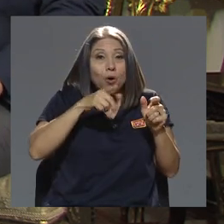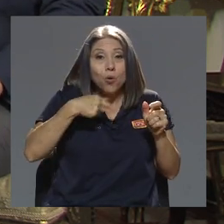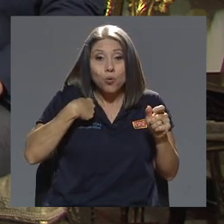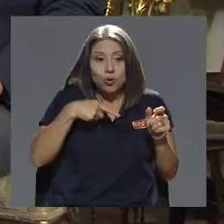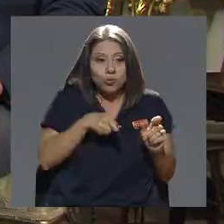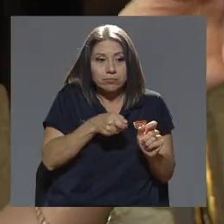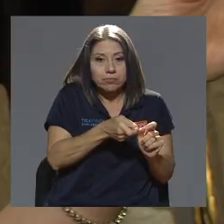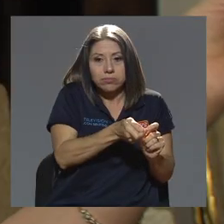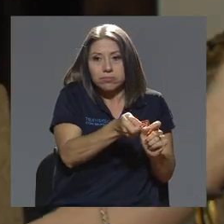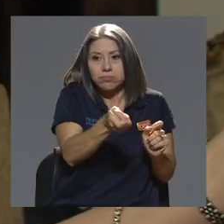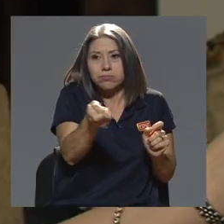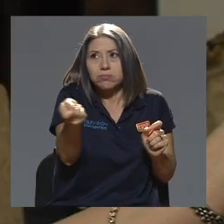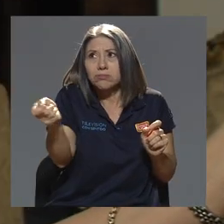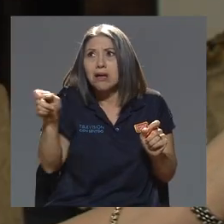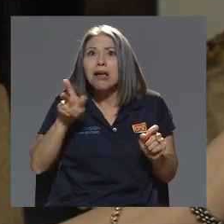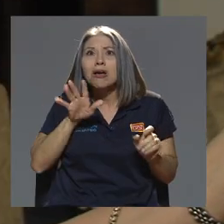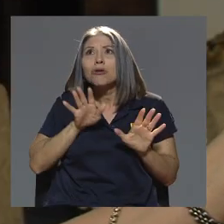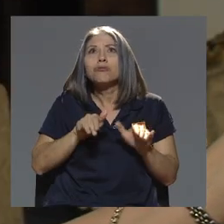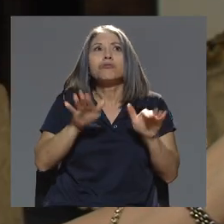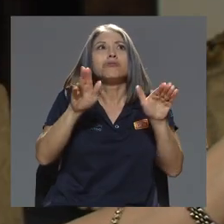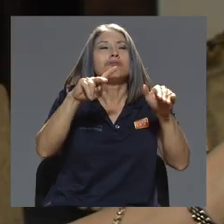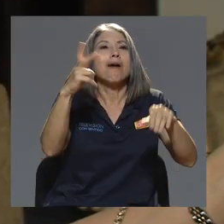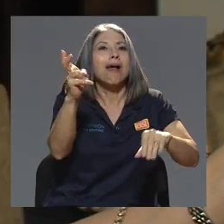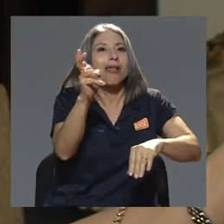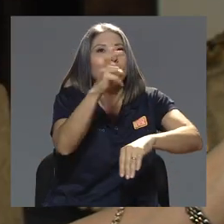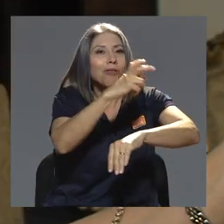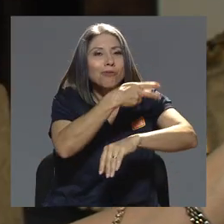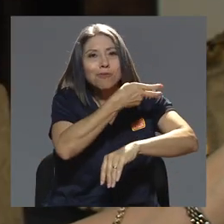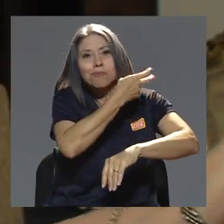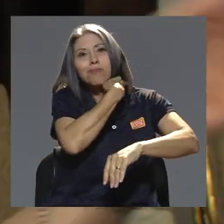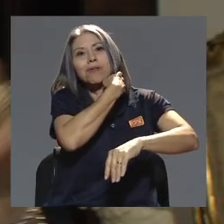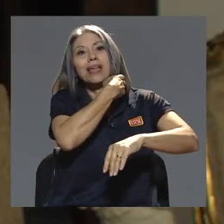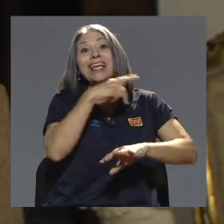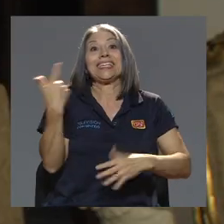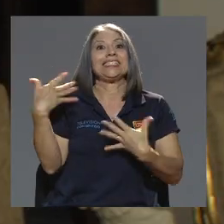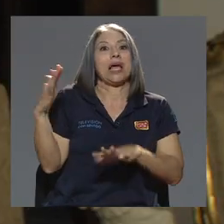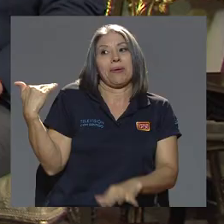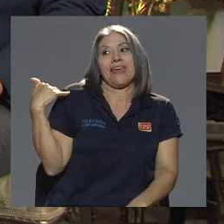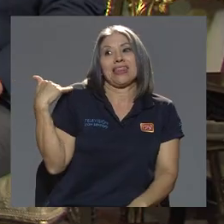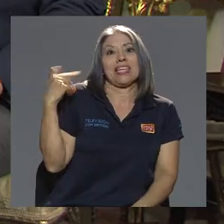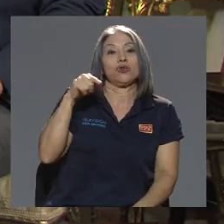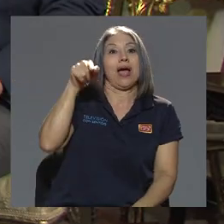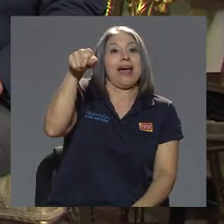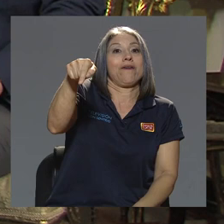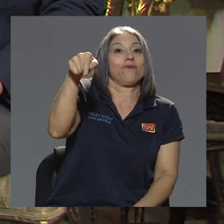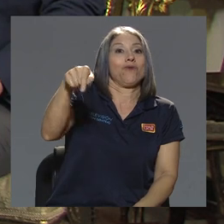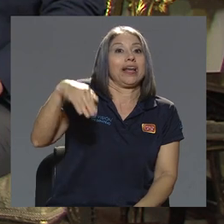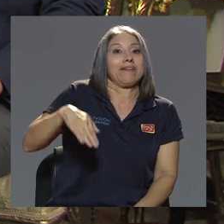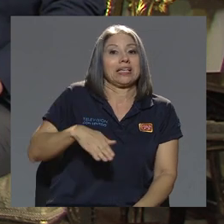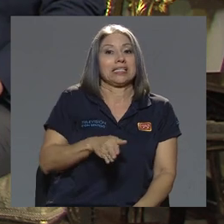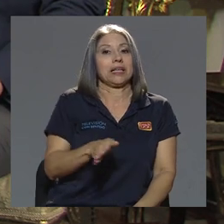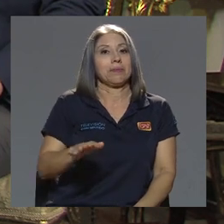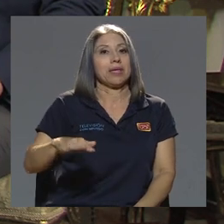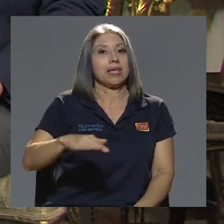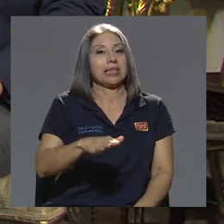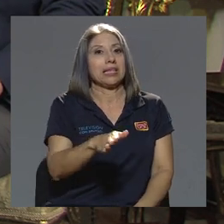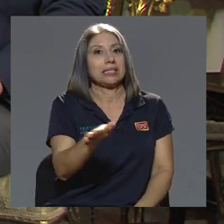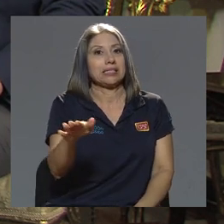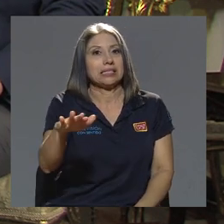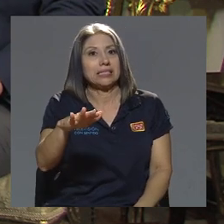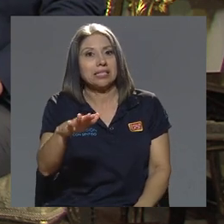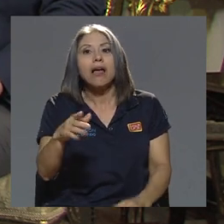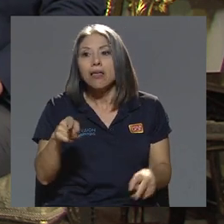habían advertido que afuera había un criadero de serpientes y que algunas escapaban, que podían andar por ahí.